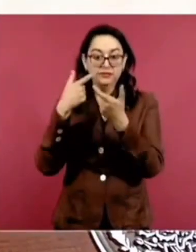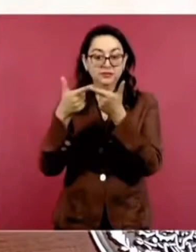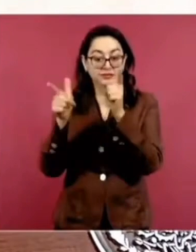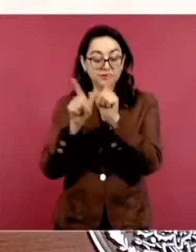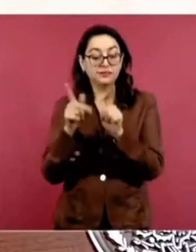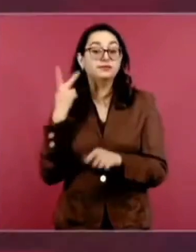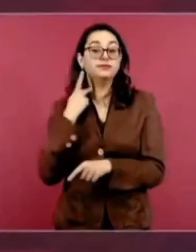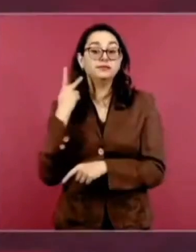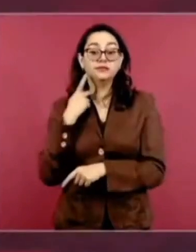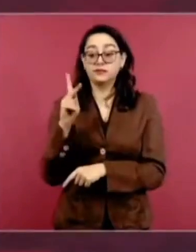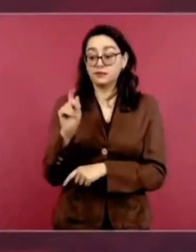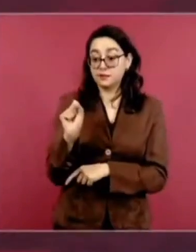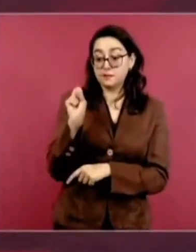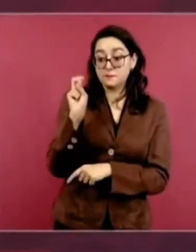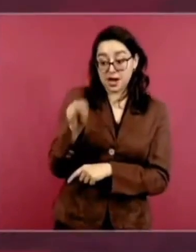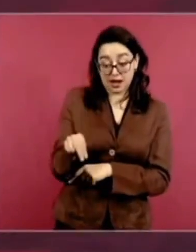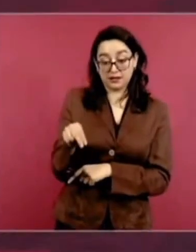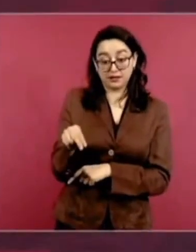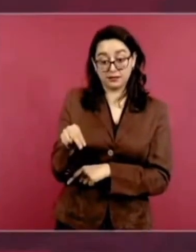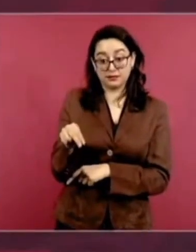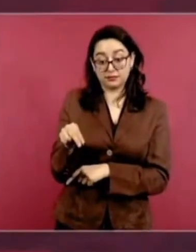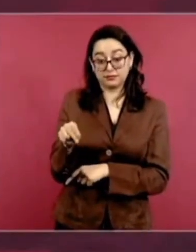con Zedillo.